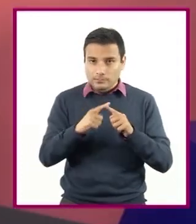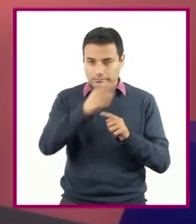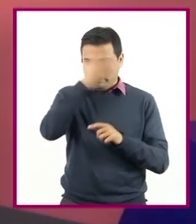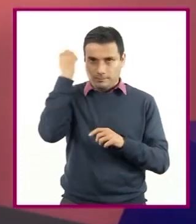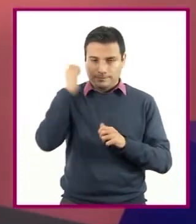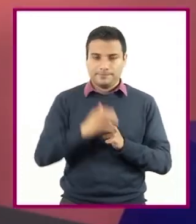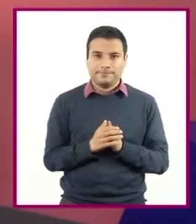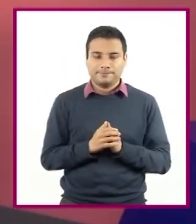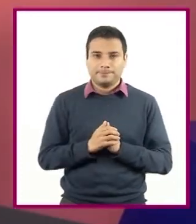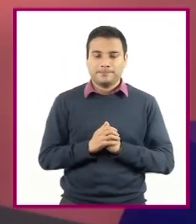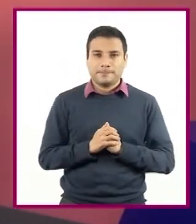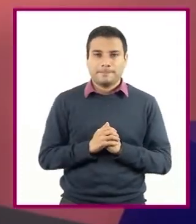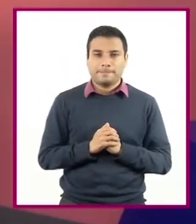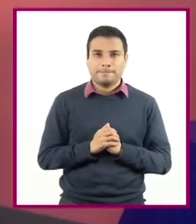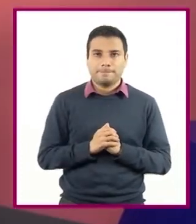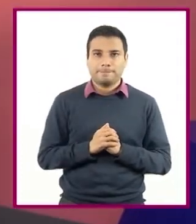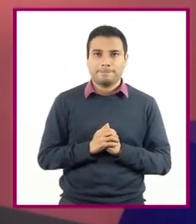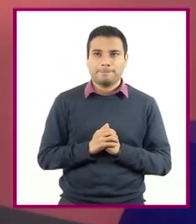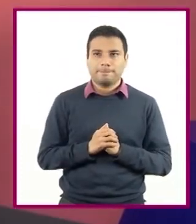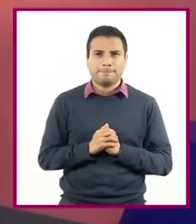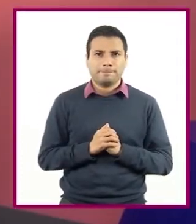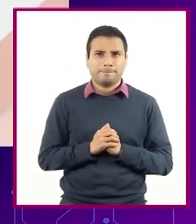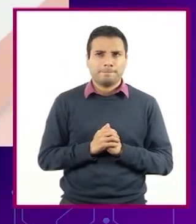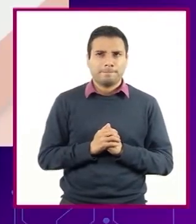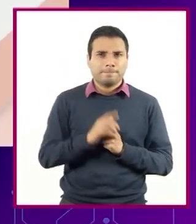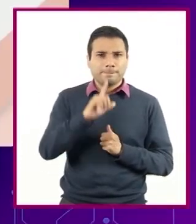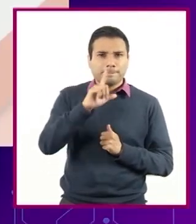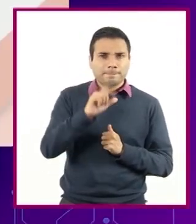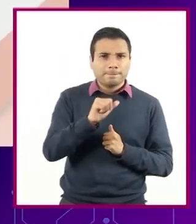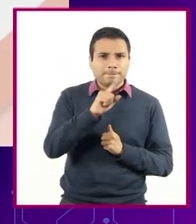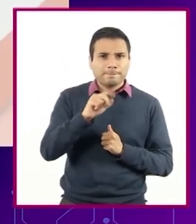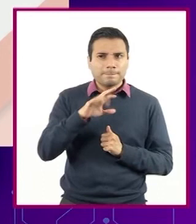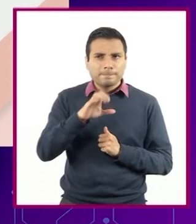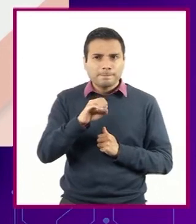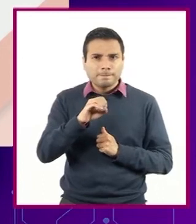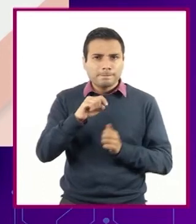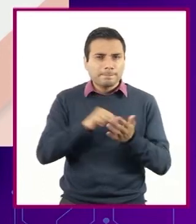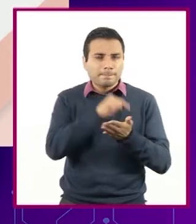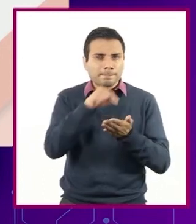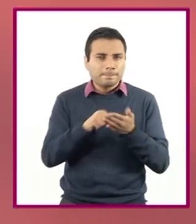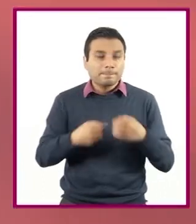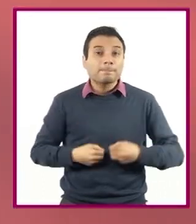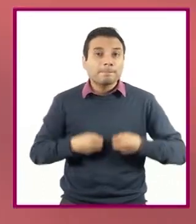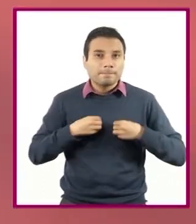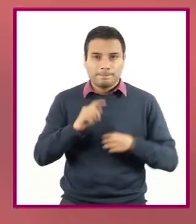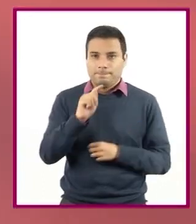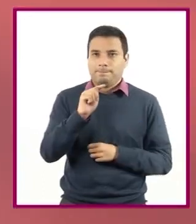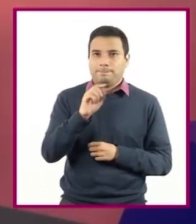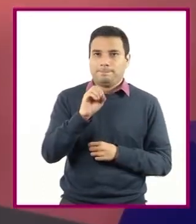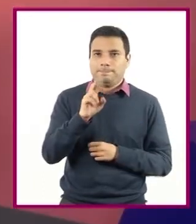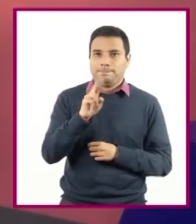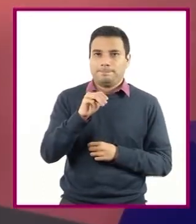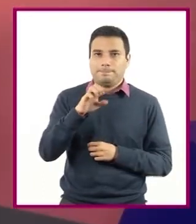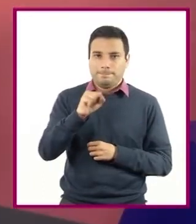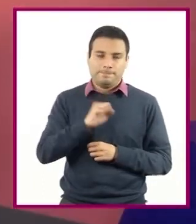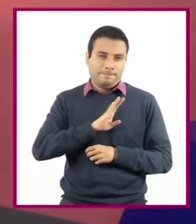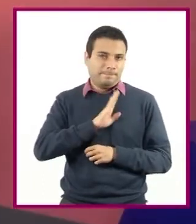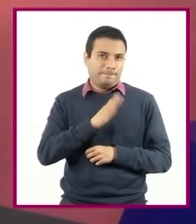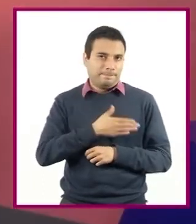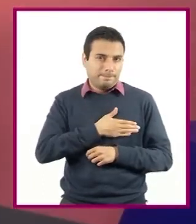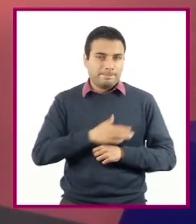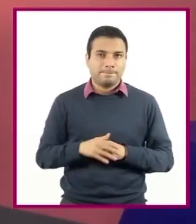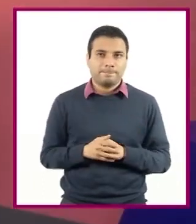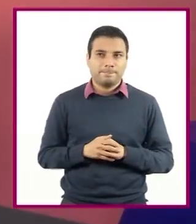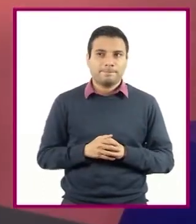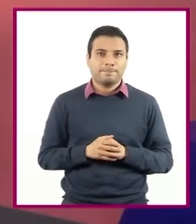A propósito, ¿El Lazarillo era de? Tormes, ubicado en España. Nombre de